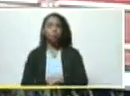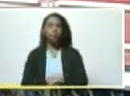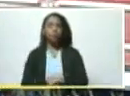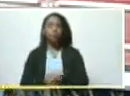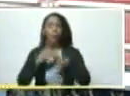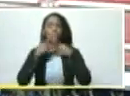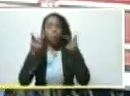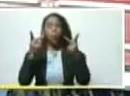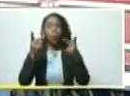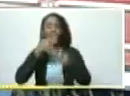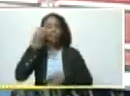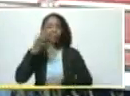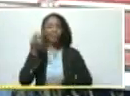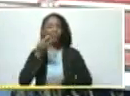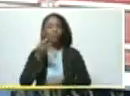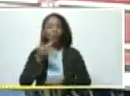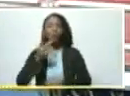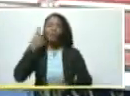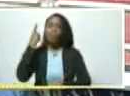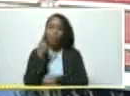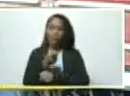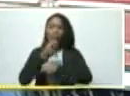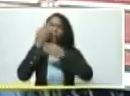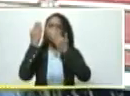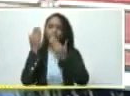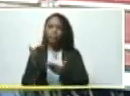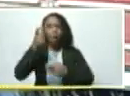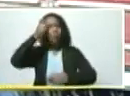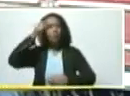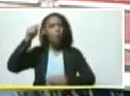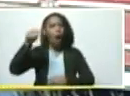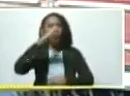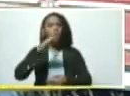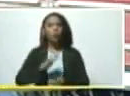pública, en realidad, como debe ser, del pueblo